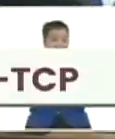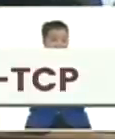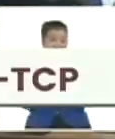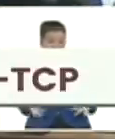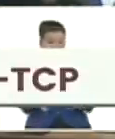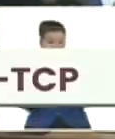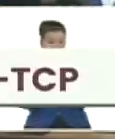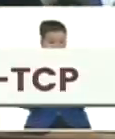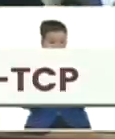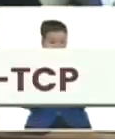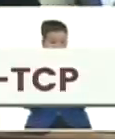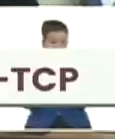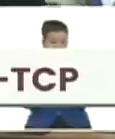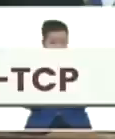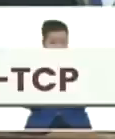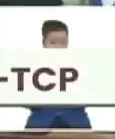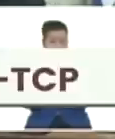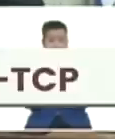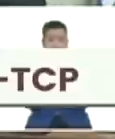¿Cómo voy a ir?